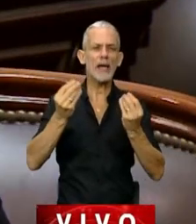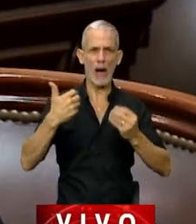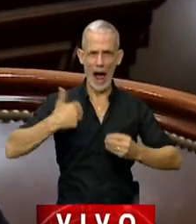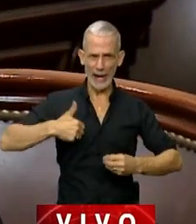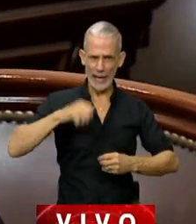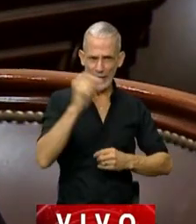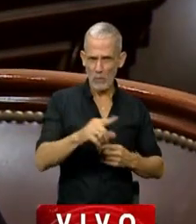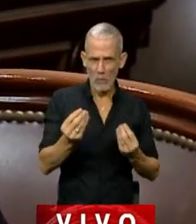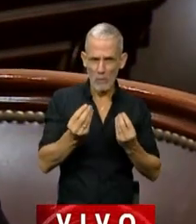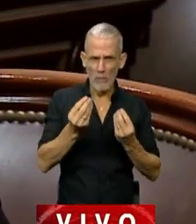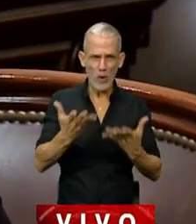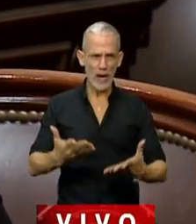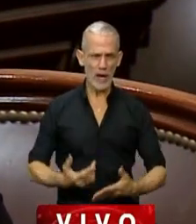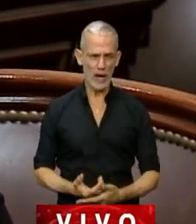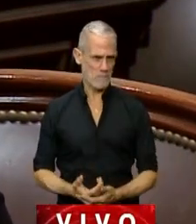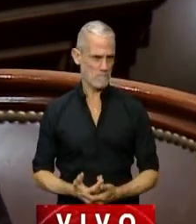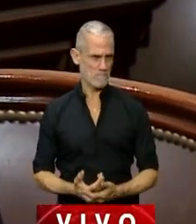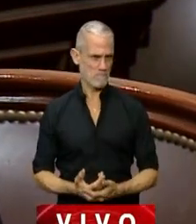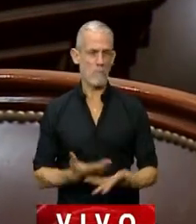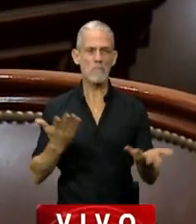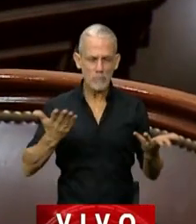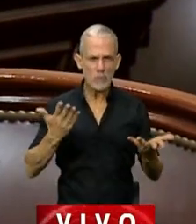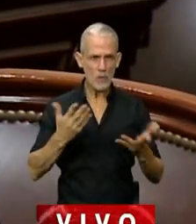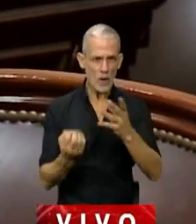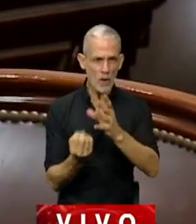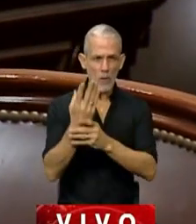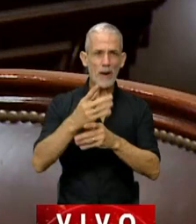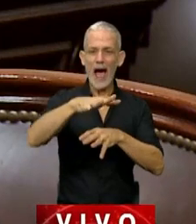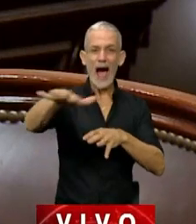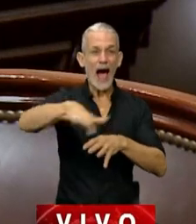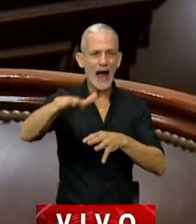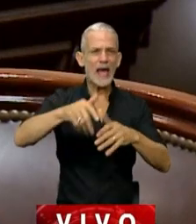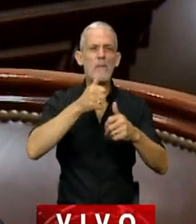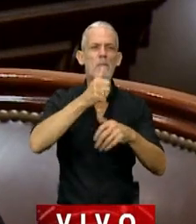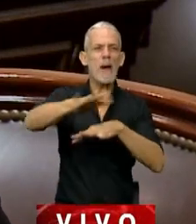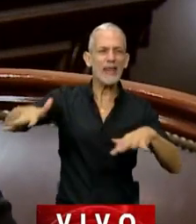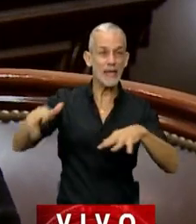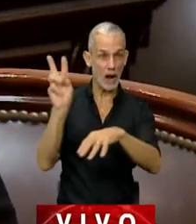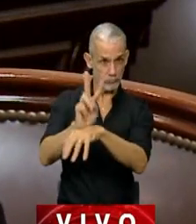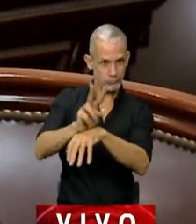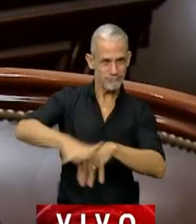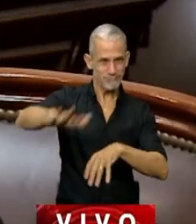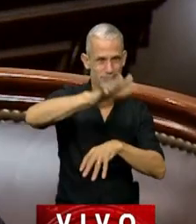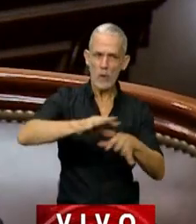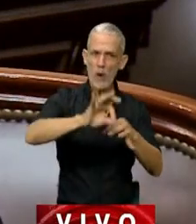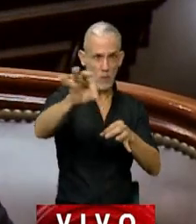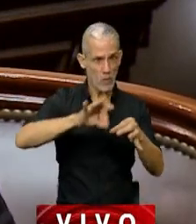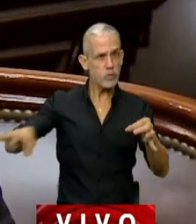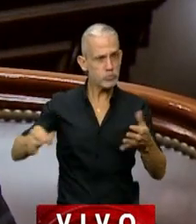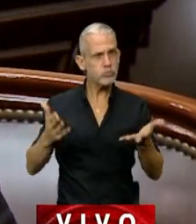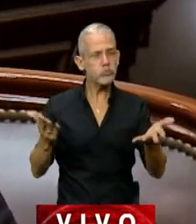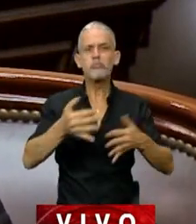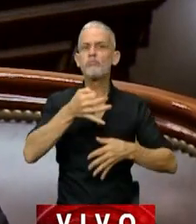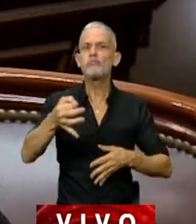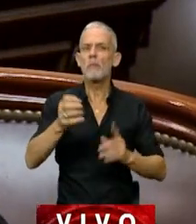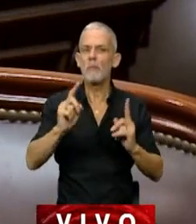los argentinos, porque cuando se crean áreas marinas protegidas, y de hecho, señor